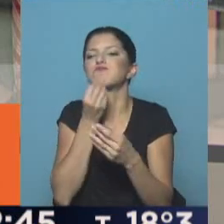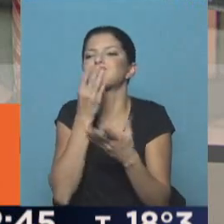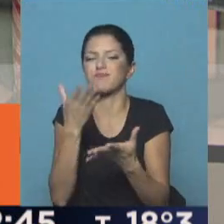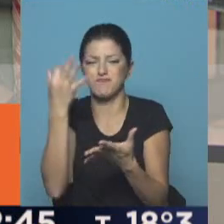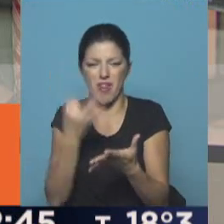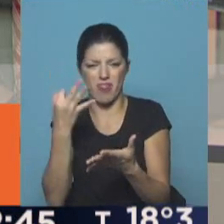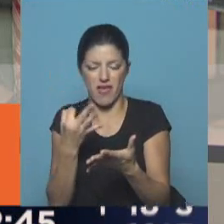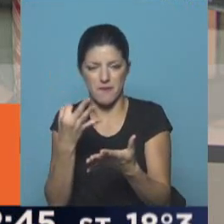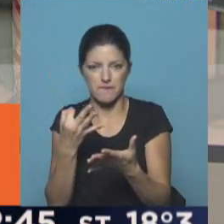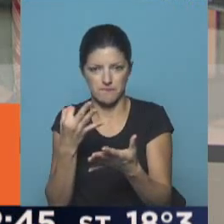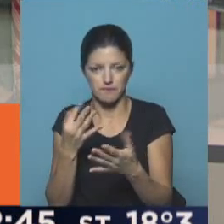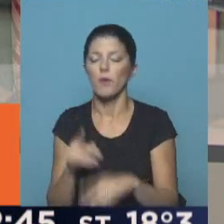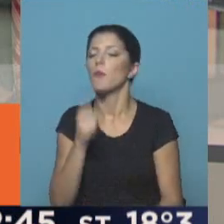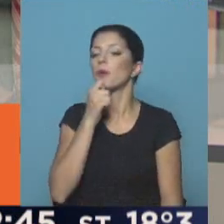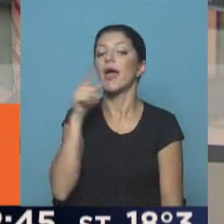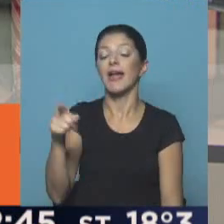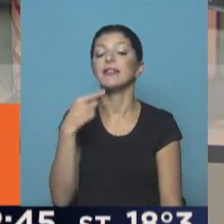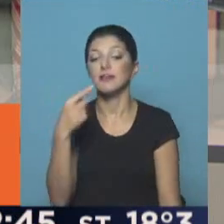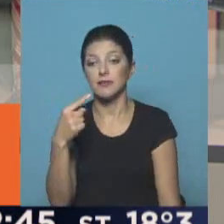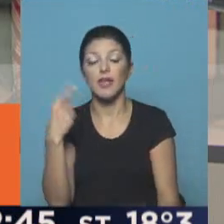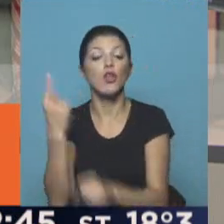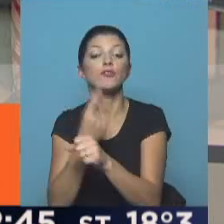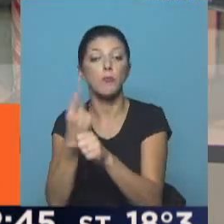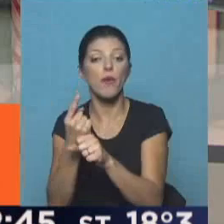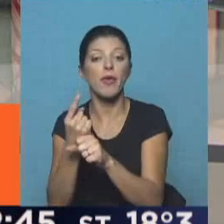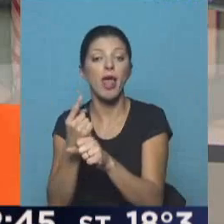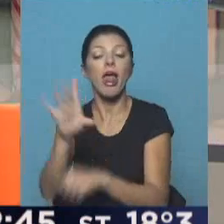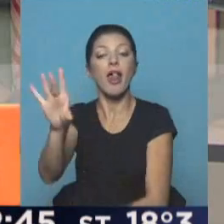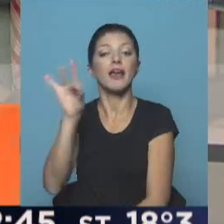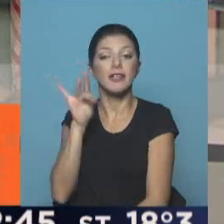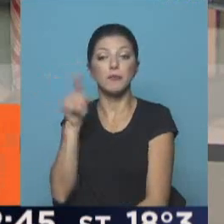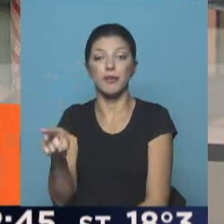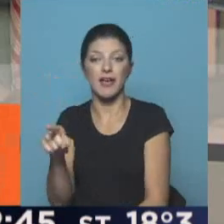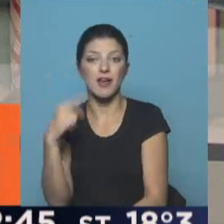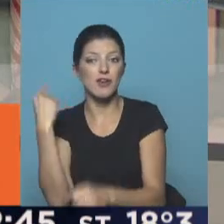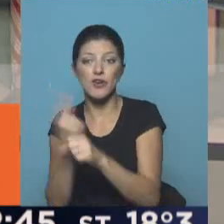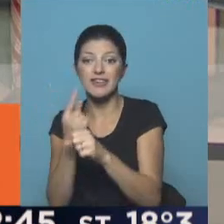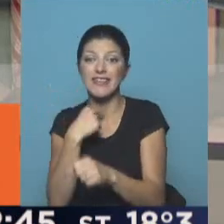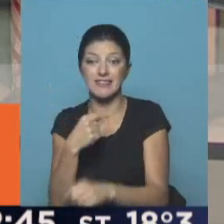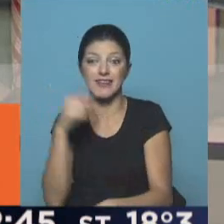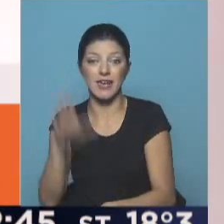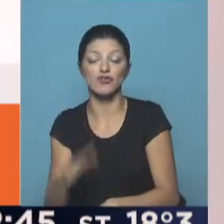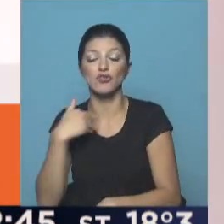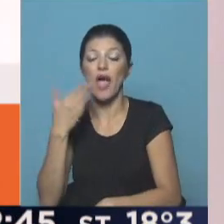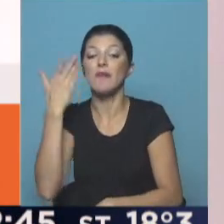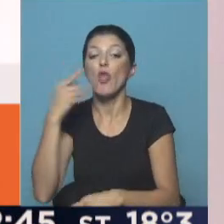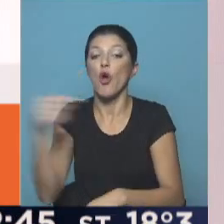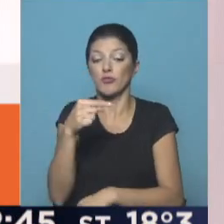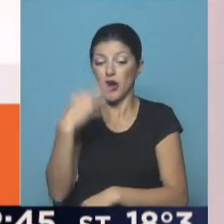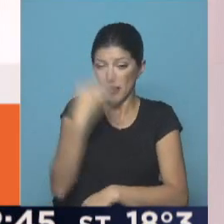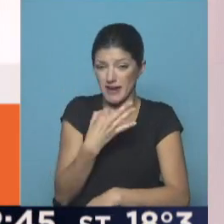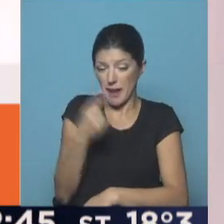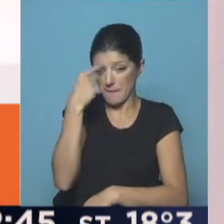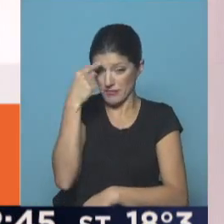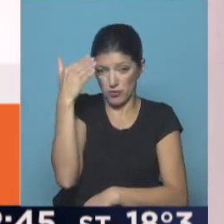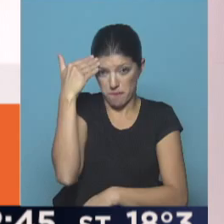se fundamenta en plantear que es invotable e inelegible porque no se anima a decir que está en contra de sus ideas. Y lo cierto es que así